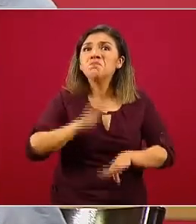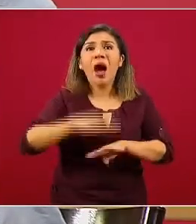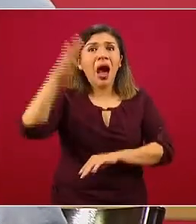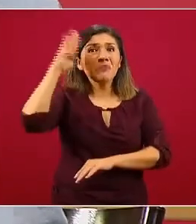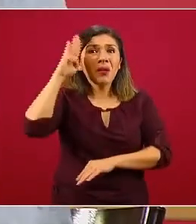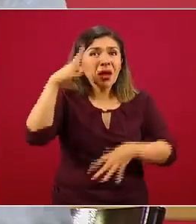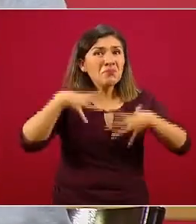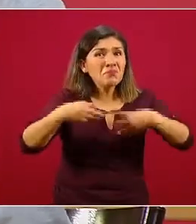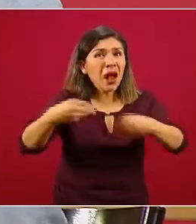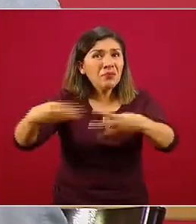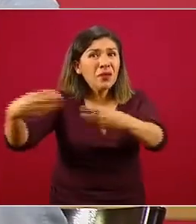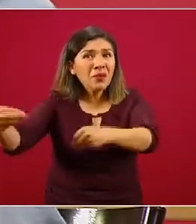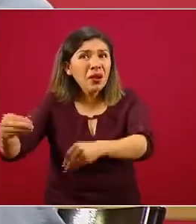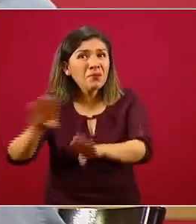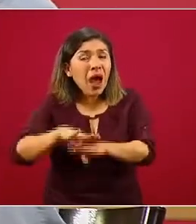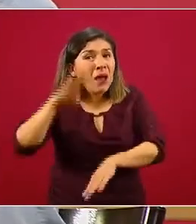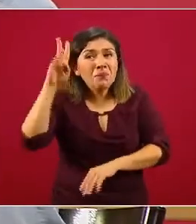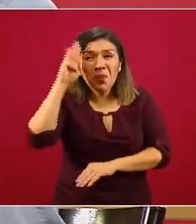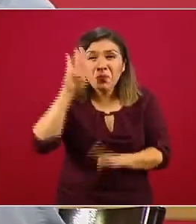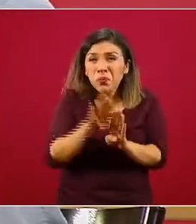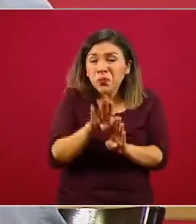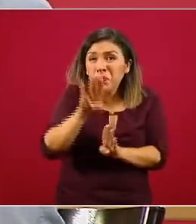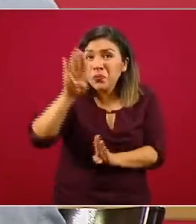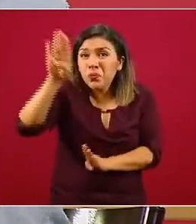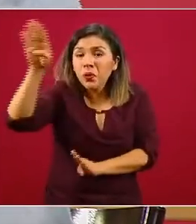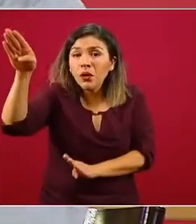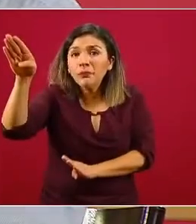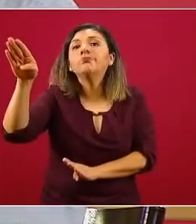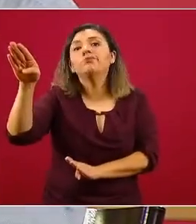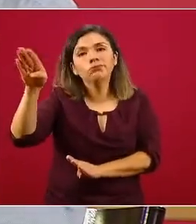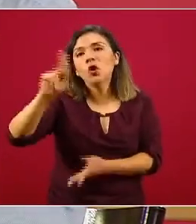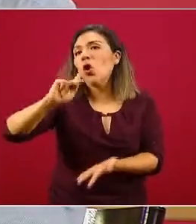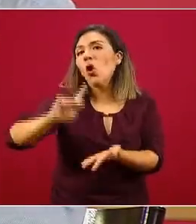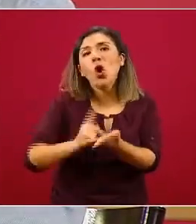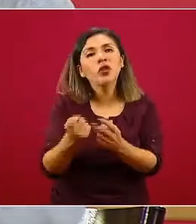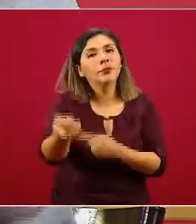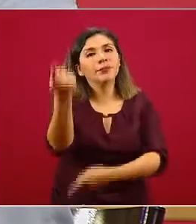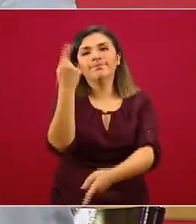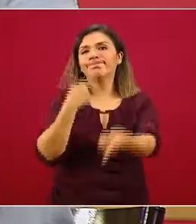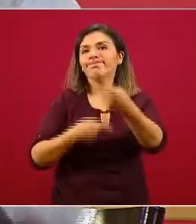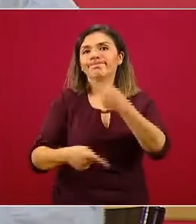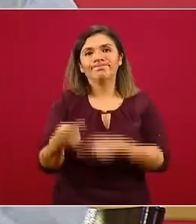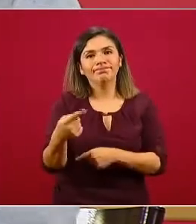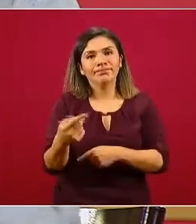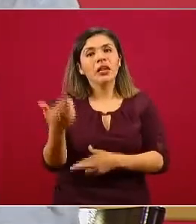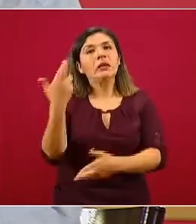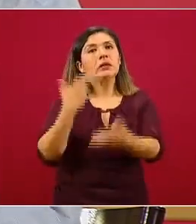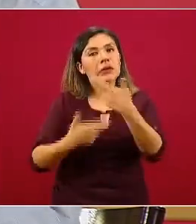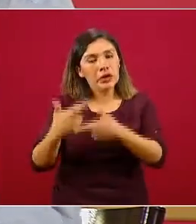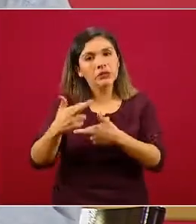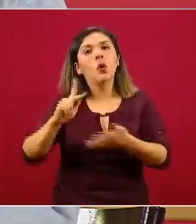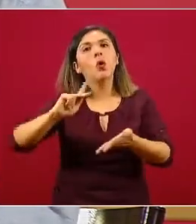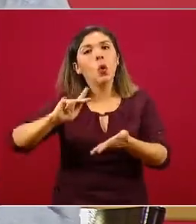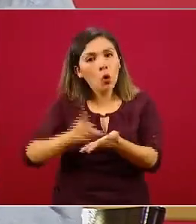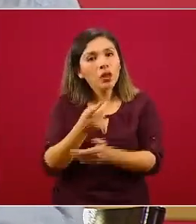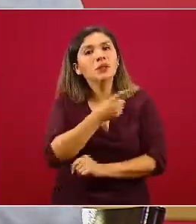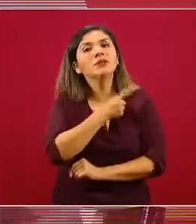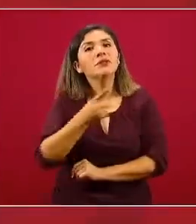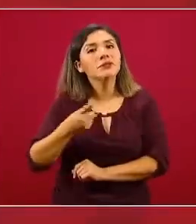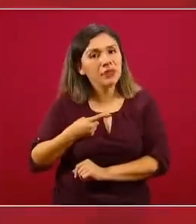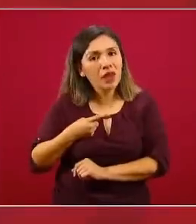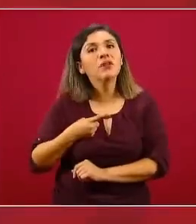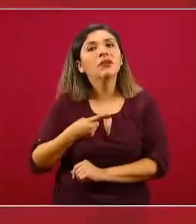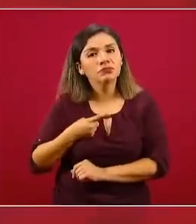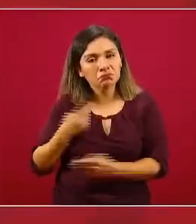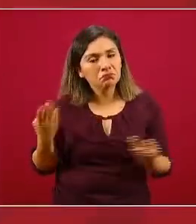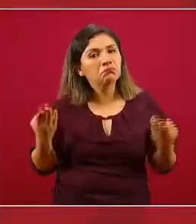la epidemia y empezar a aumentar la transmisión, se hace lo correspondiente y se puede reducir, y se debe reducir, y